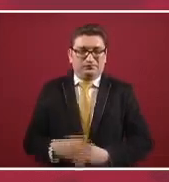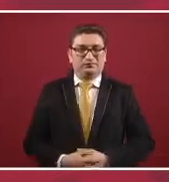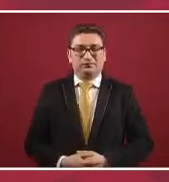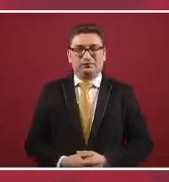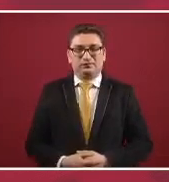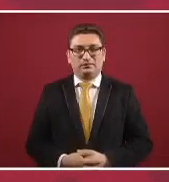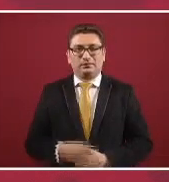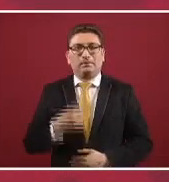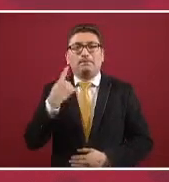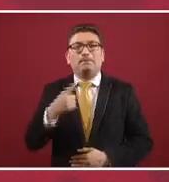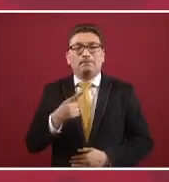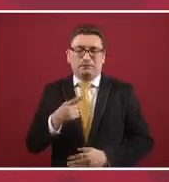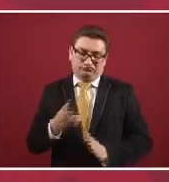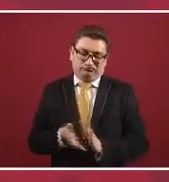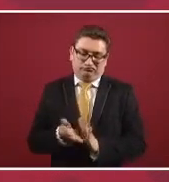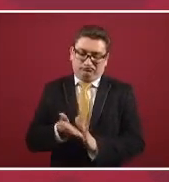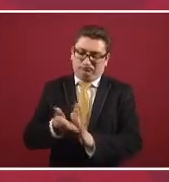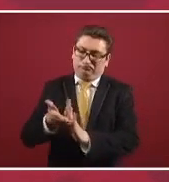concluir la obra,